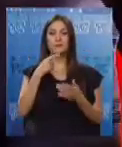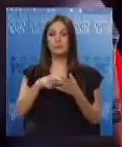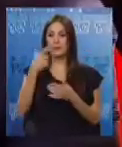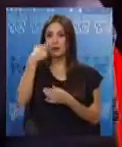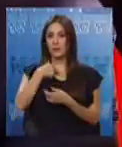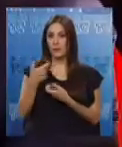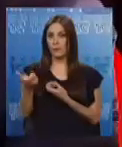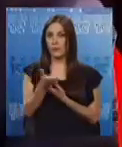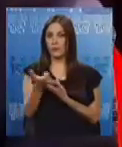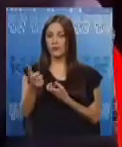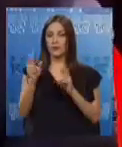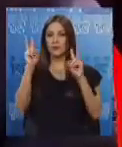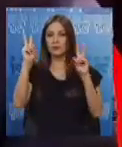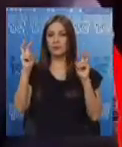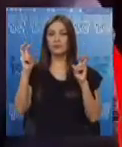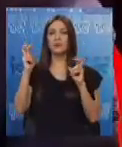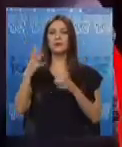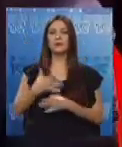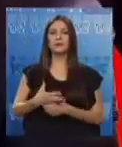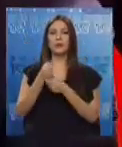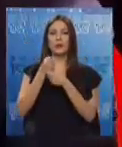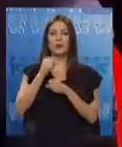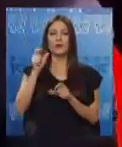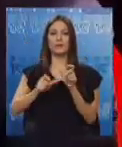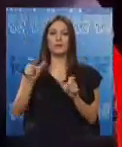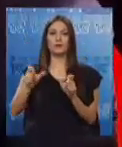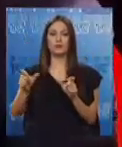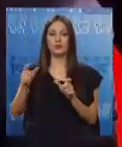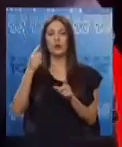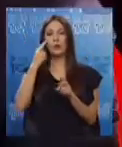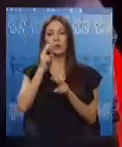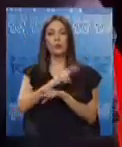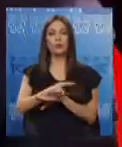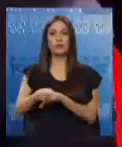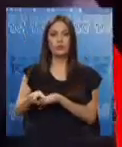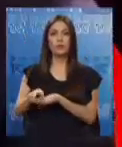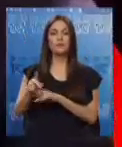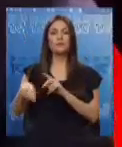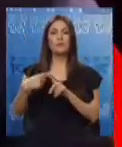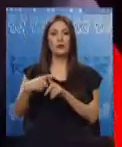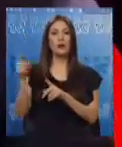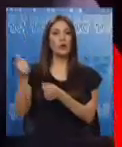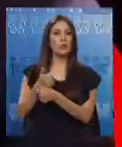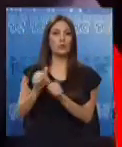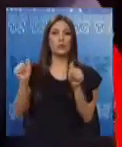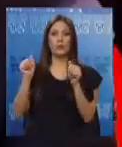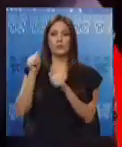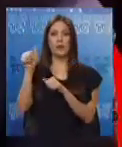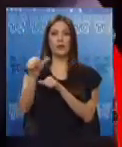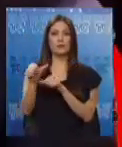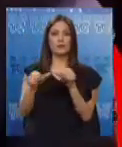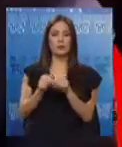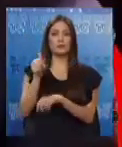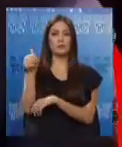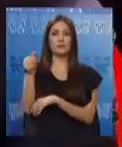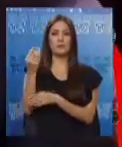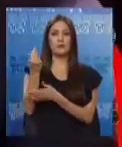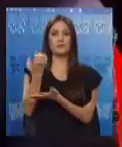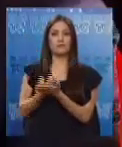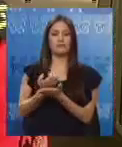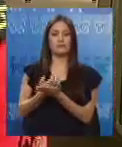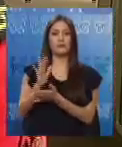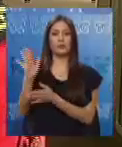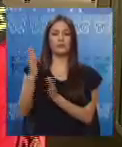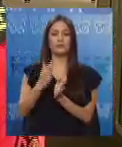les da la denominación de entidades de seguridad ciudadana, de control y prevención de incendios, con autonomía administrativa, financiera,